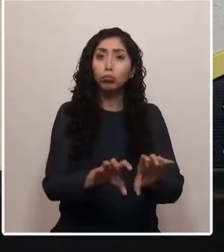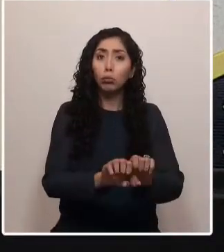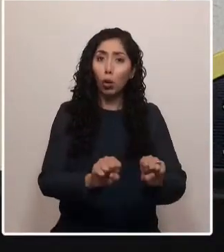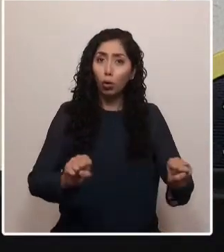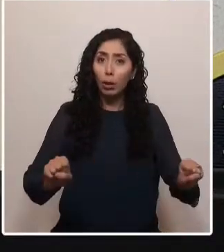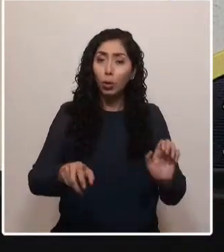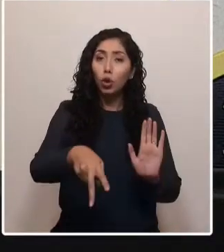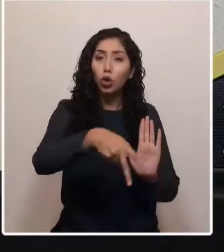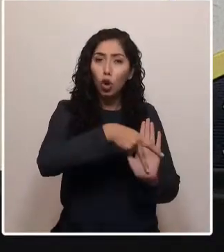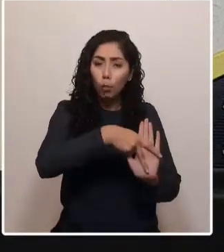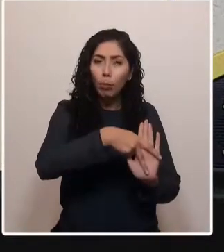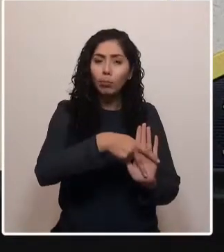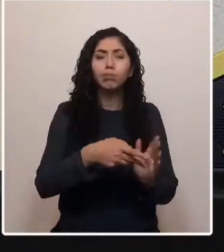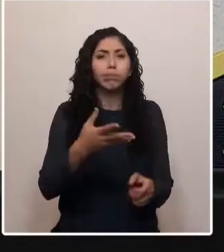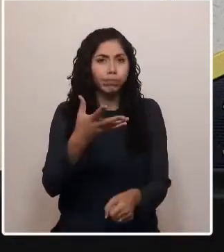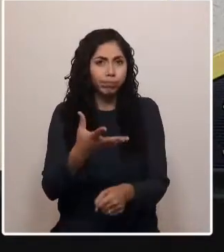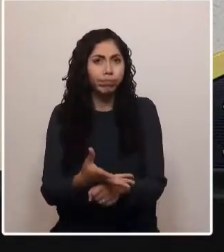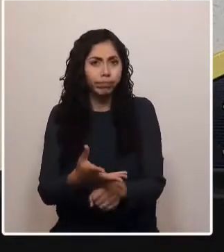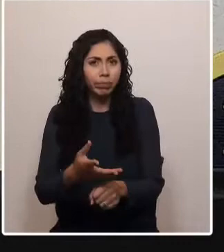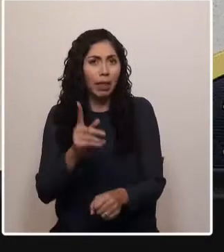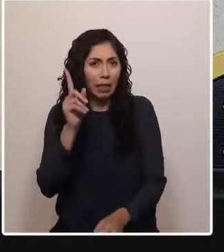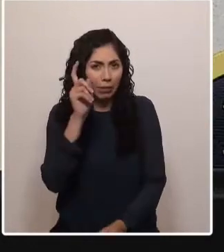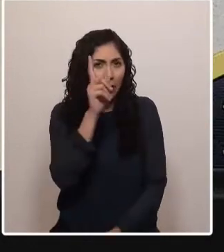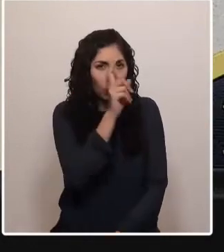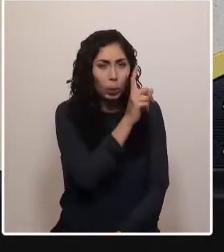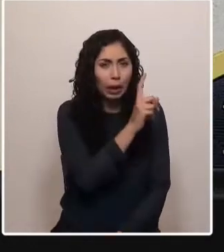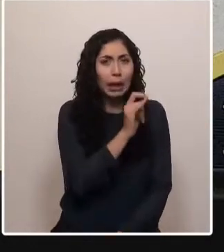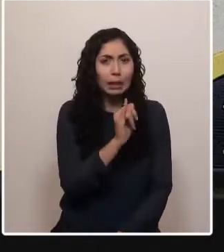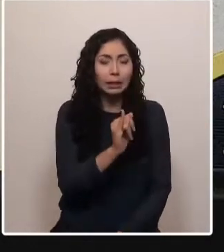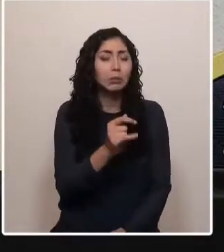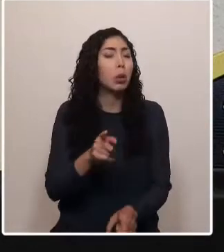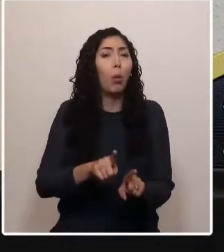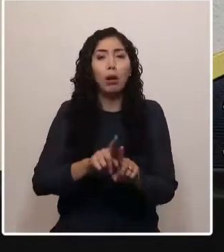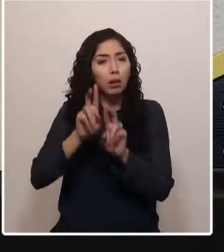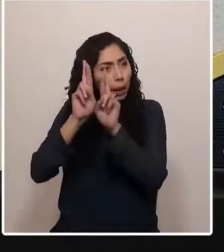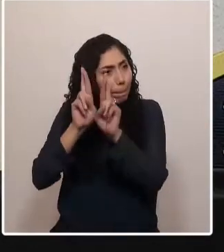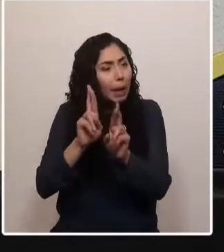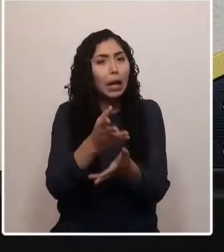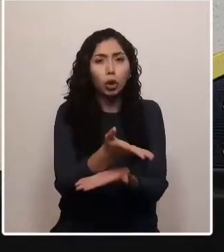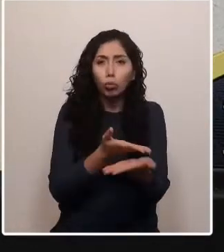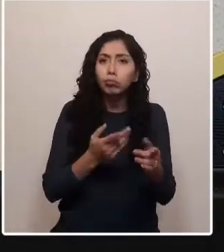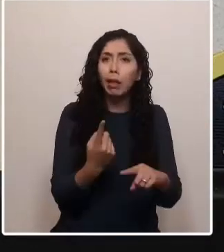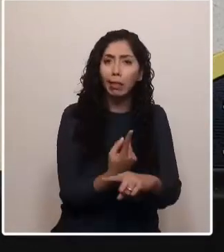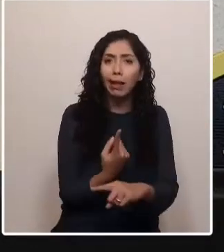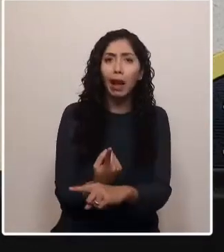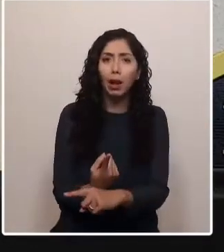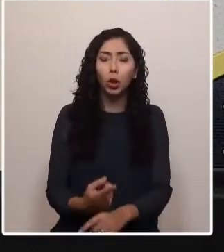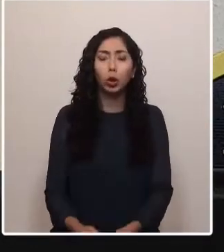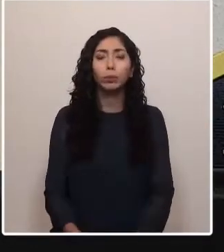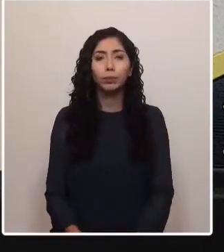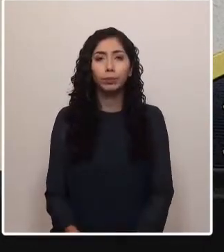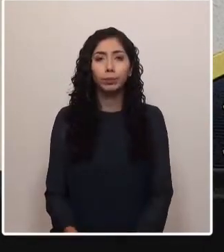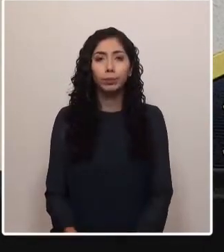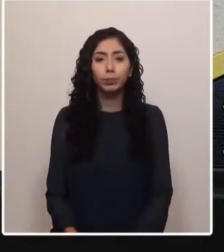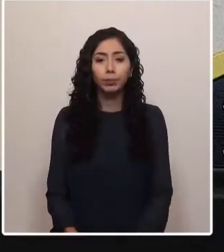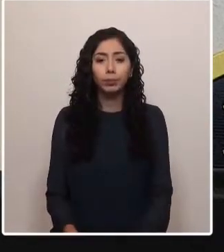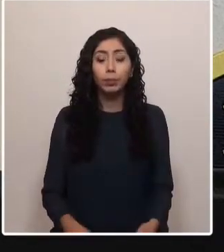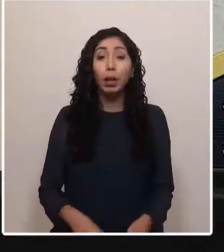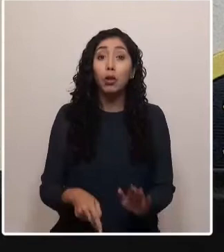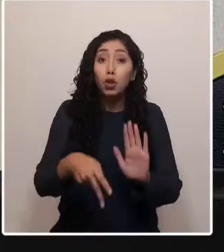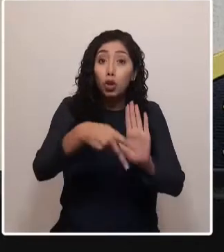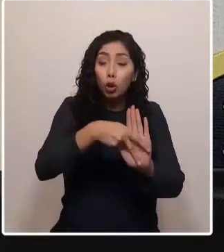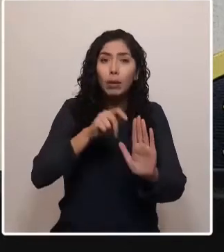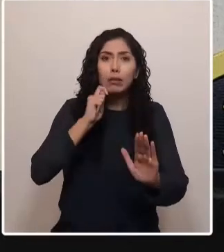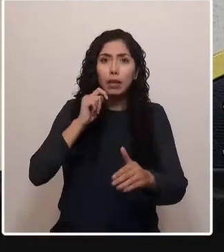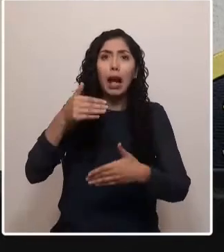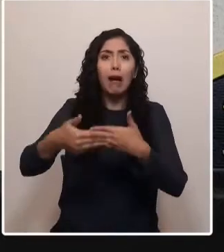de las complejidades que sobrellevamos con respeto y diálogo. Creo que esta norma ha tenido un gran avance y una gran